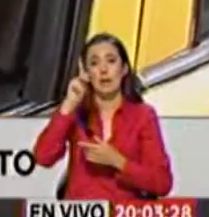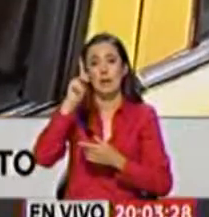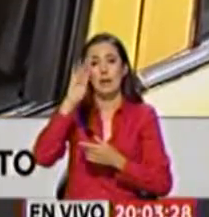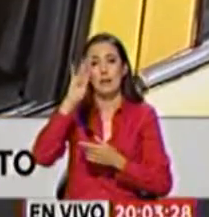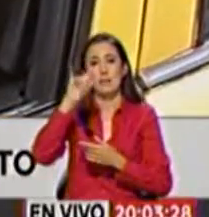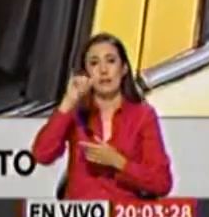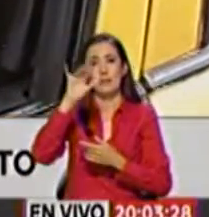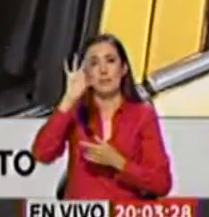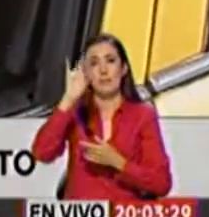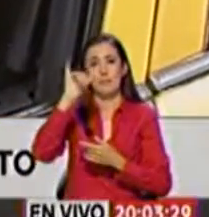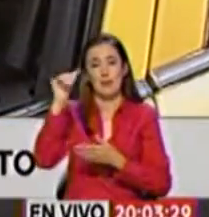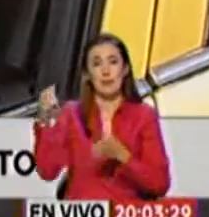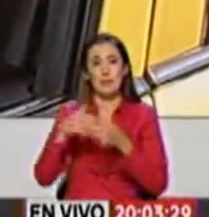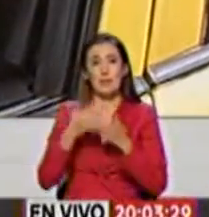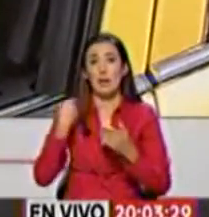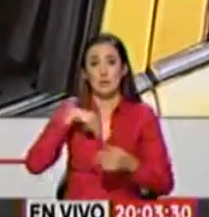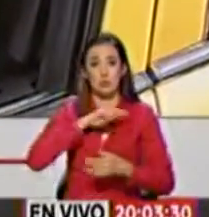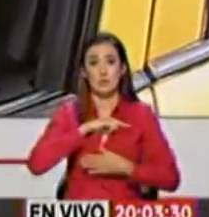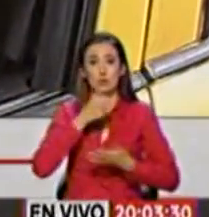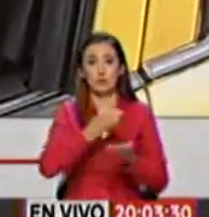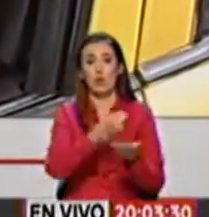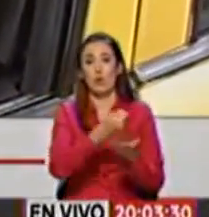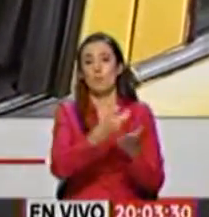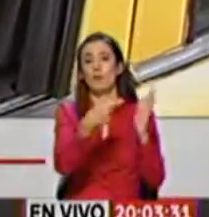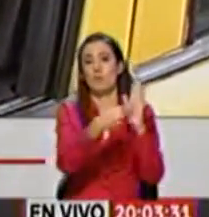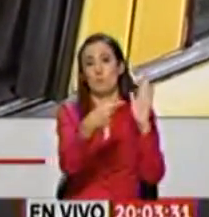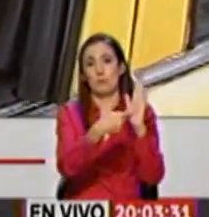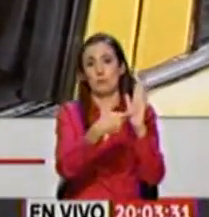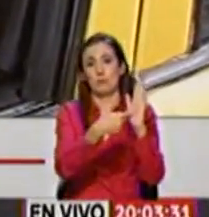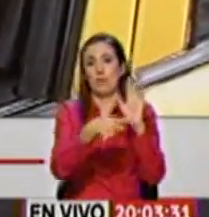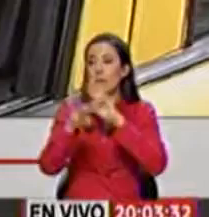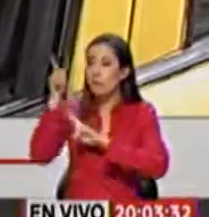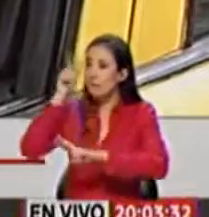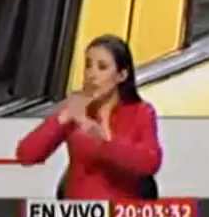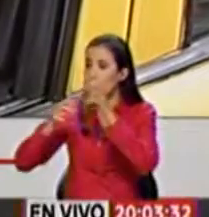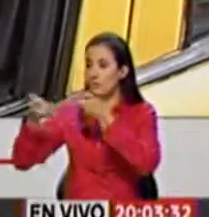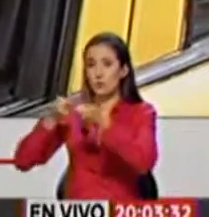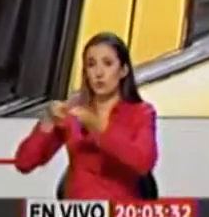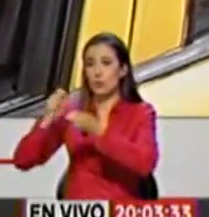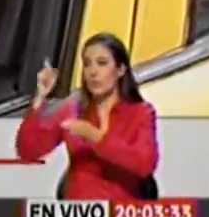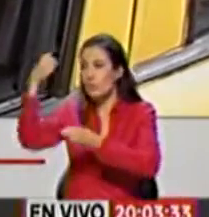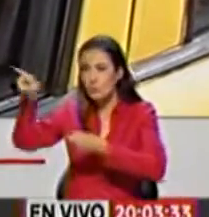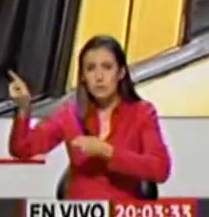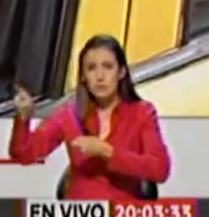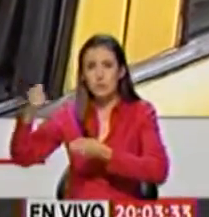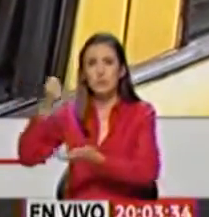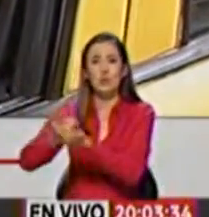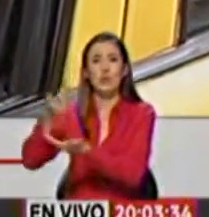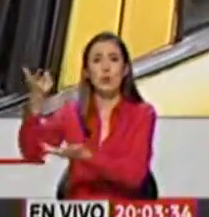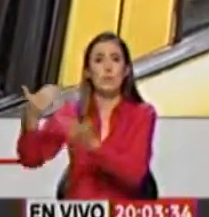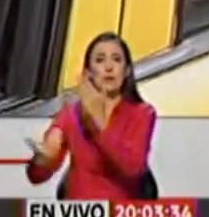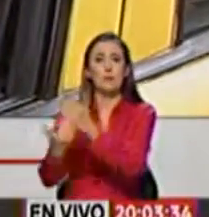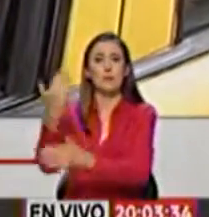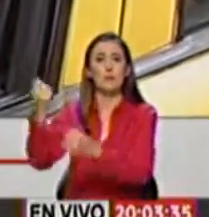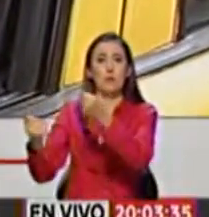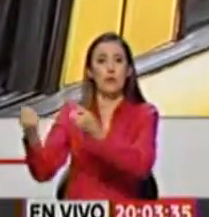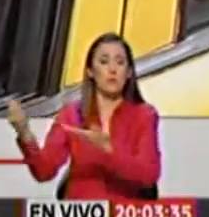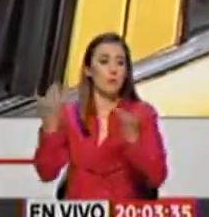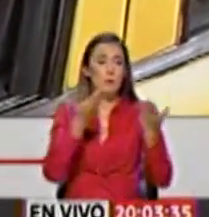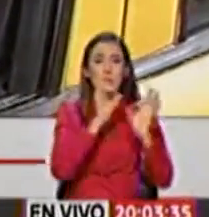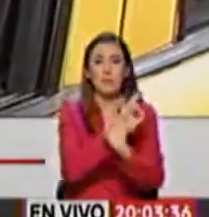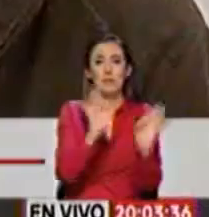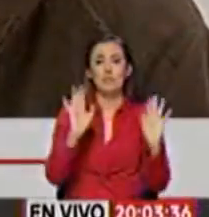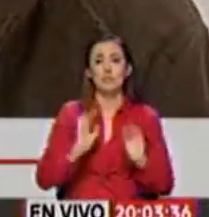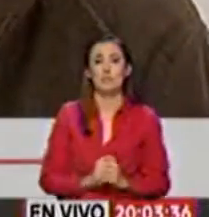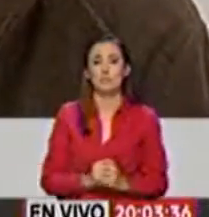Nos cobran impuestos, nosotros pasamos las revisiones vehiculares y ellos definitivamente vienen y se compran un auto particular, vienen y se bajan la aplicación y